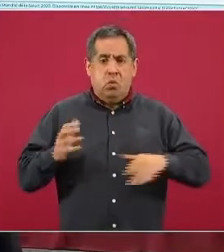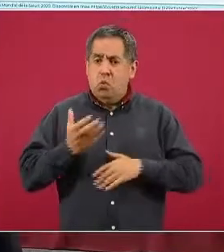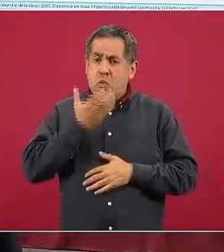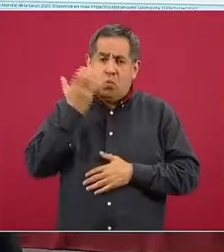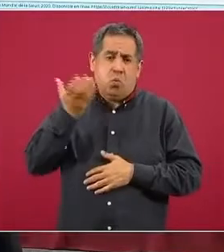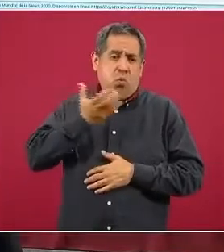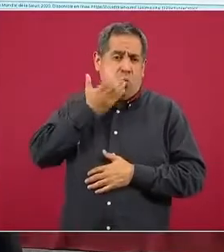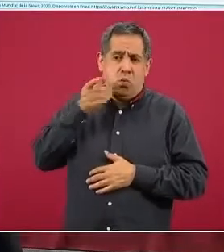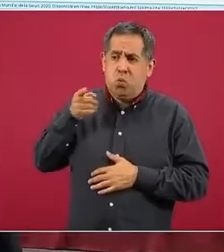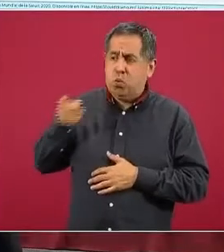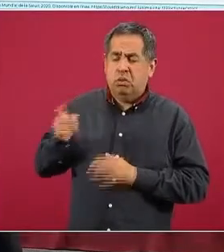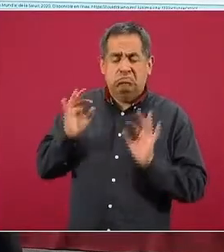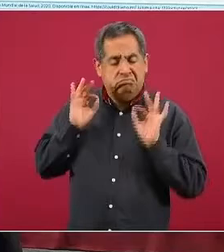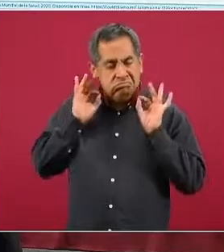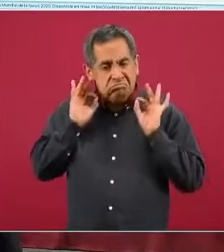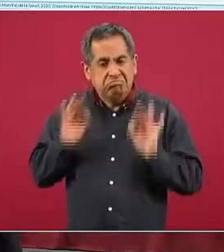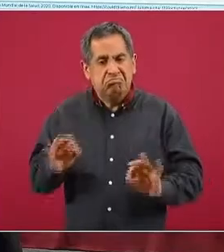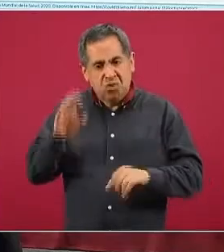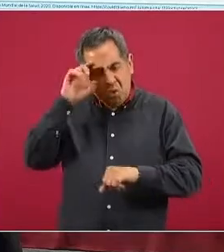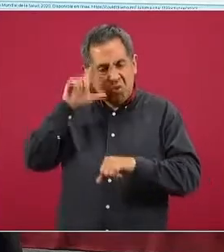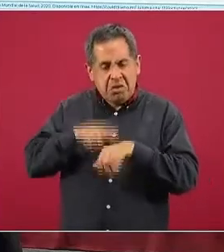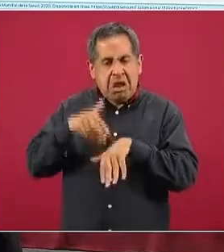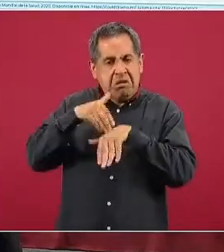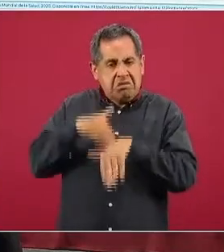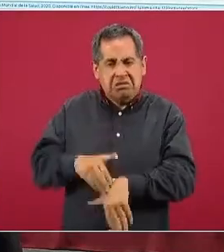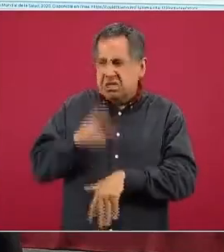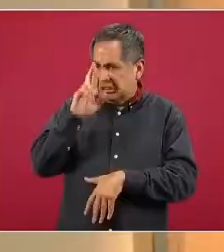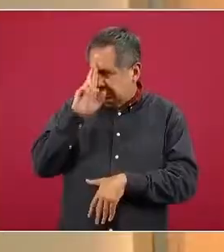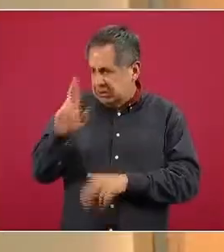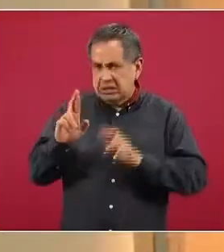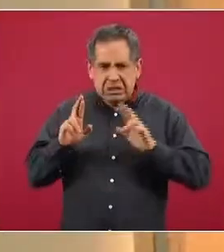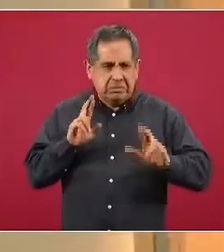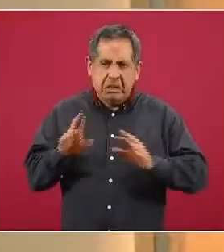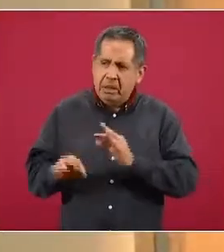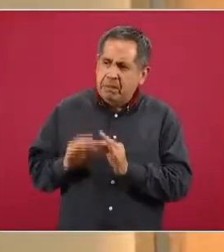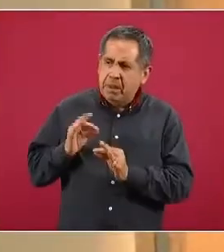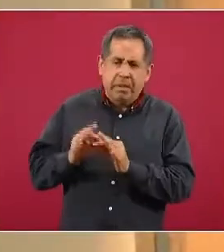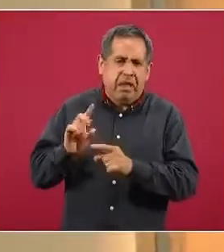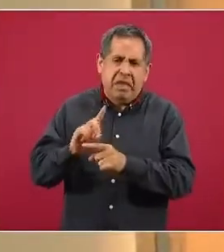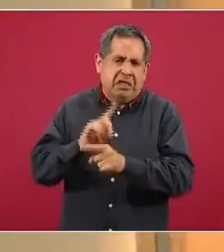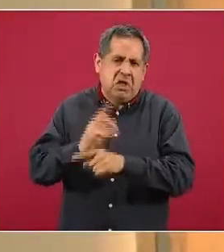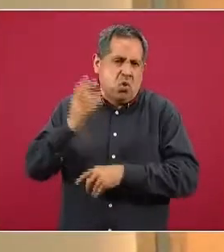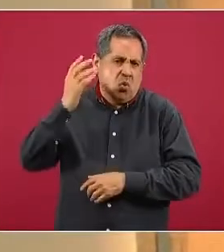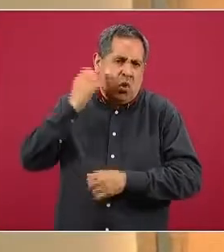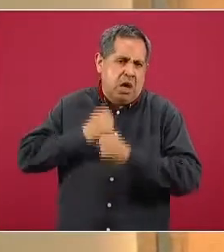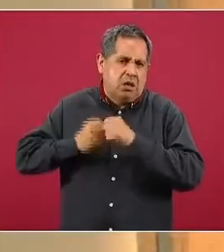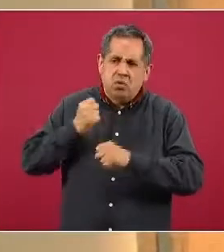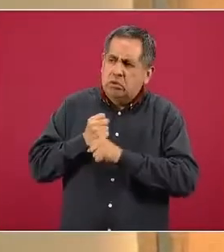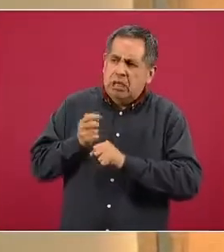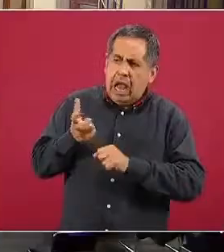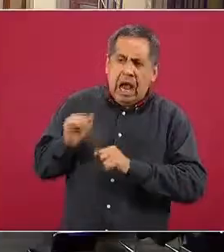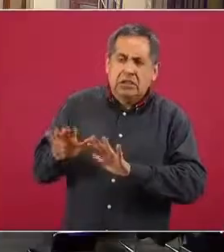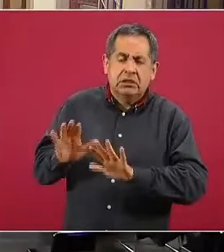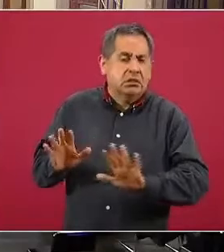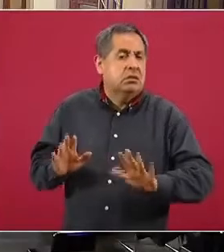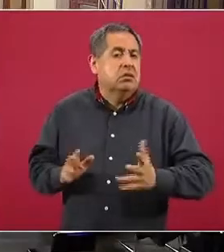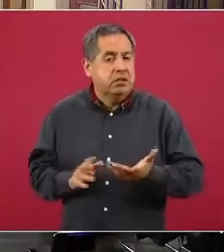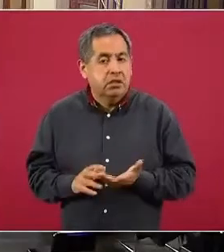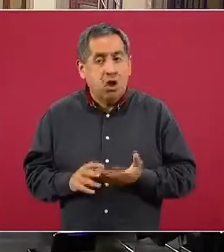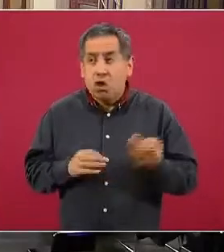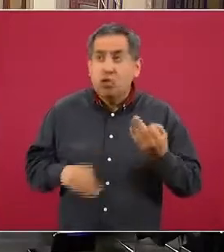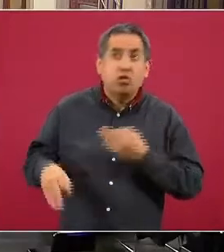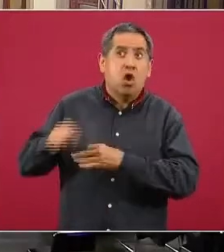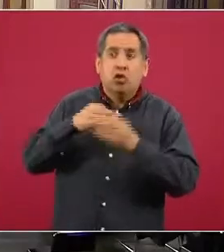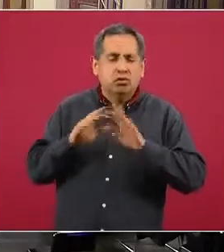son elementos que en la cultura asiática se han identificado ya desde antes en algunos países. No es la